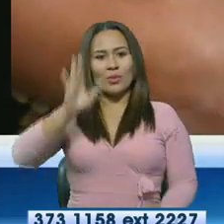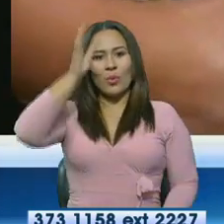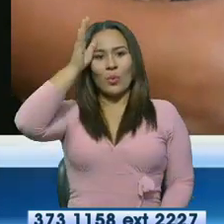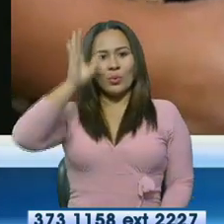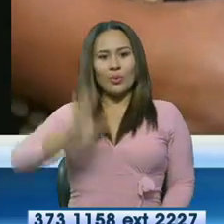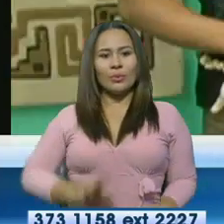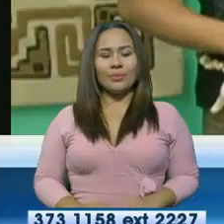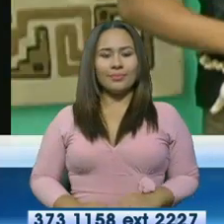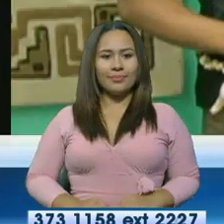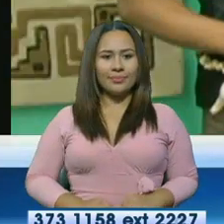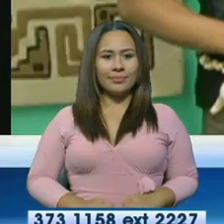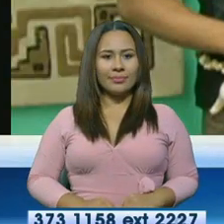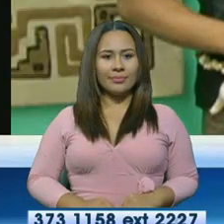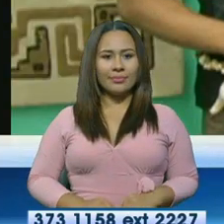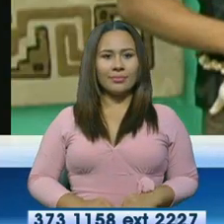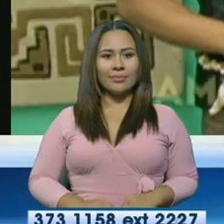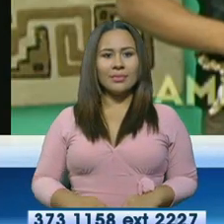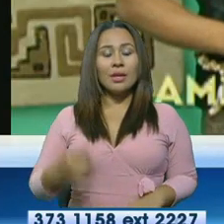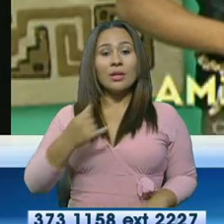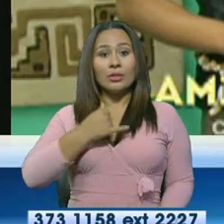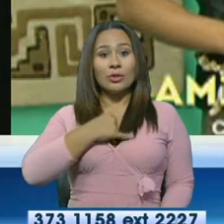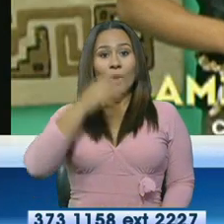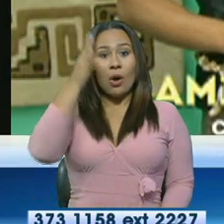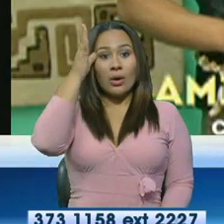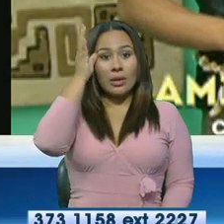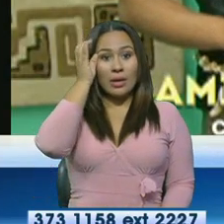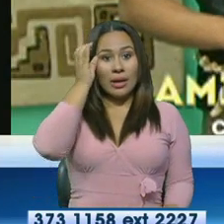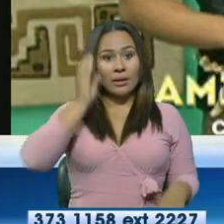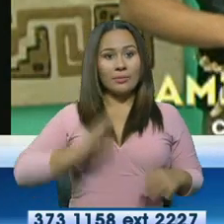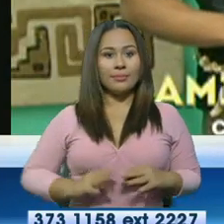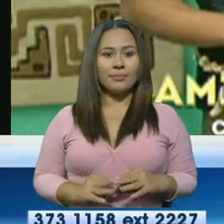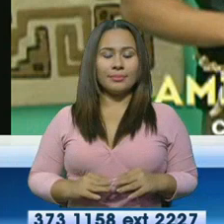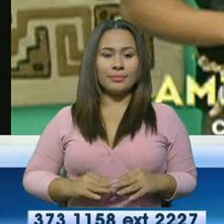Guano. Yo creo que esto realmente